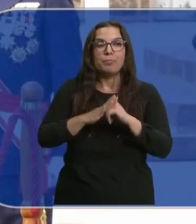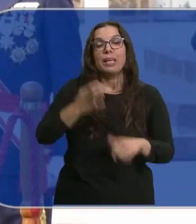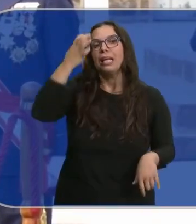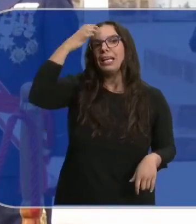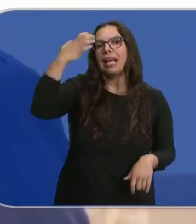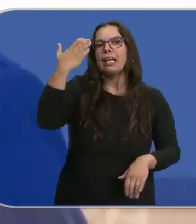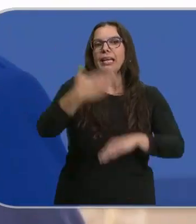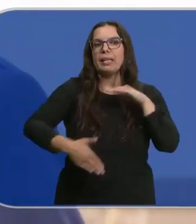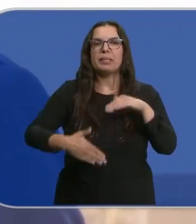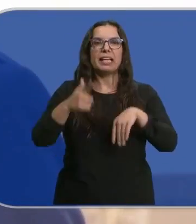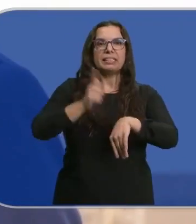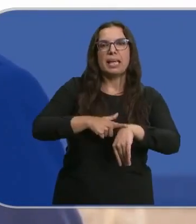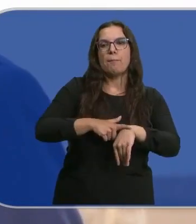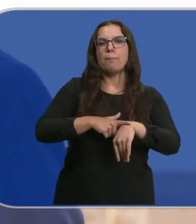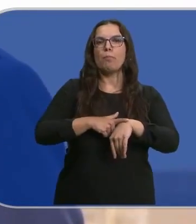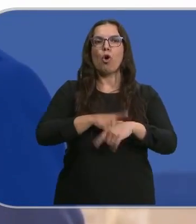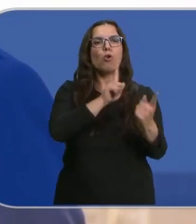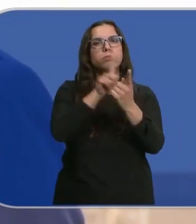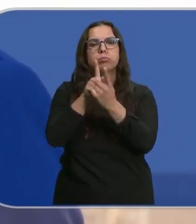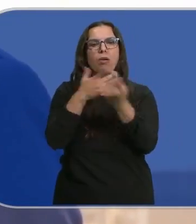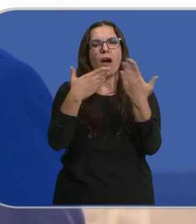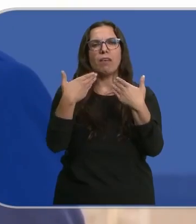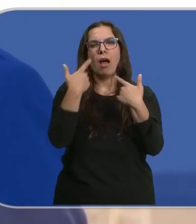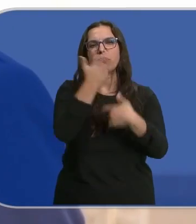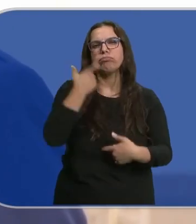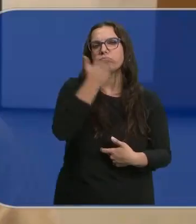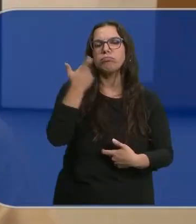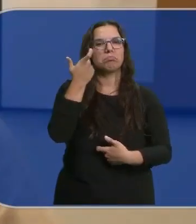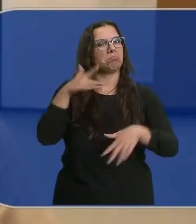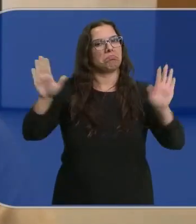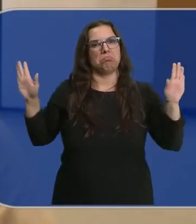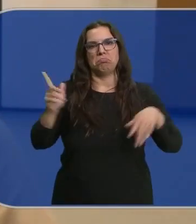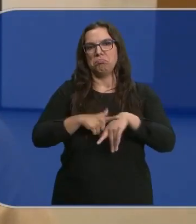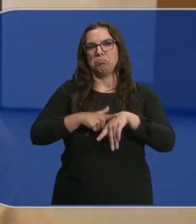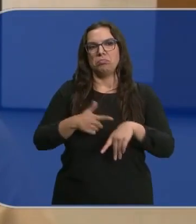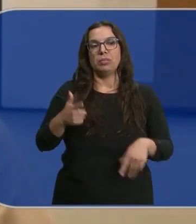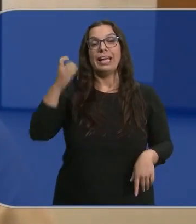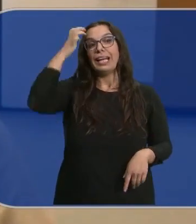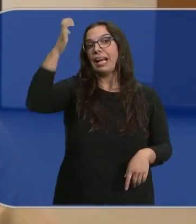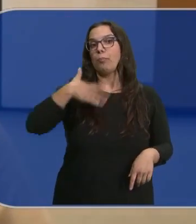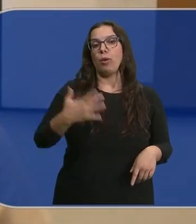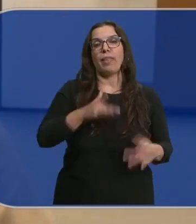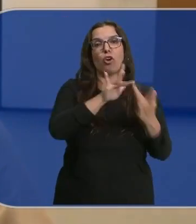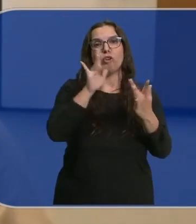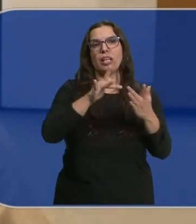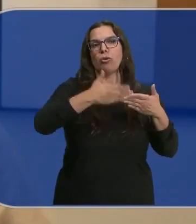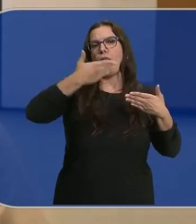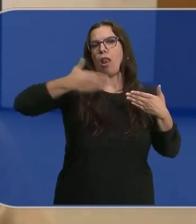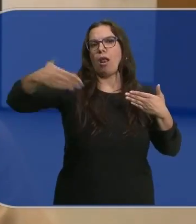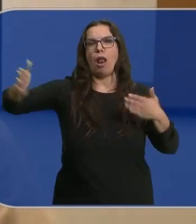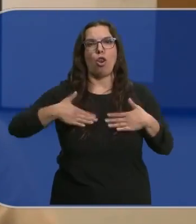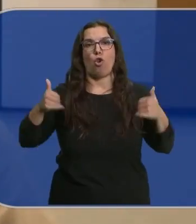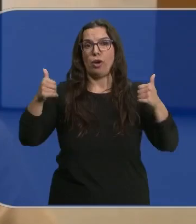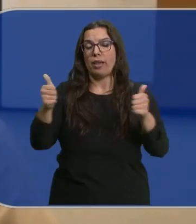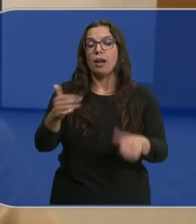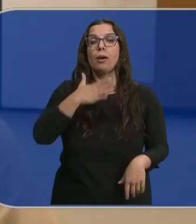monarca no tiene límites ni de tiempo ni de número de consultas antes de tomar una decisión. El rey podría dilatar todo lo que quisiera la ronda de contactos, podría hablar